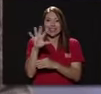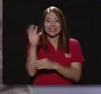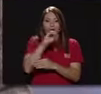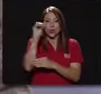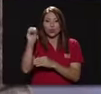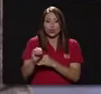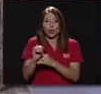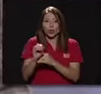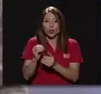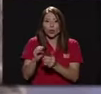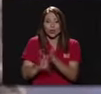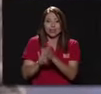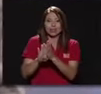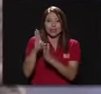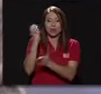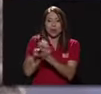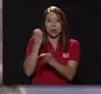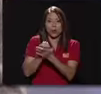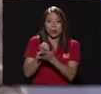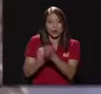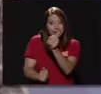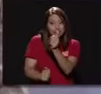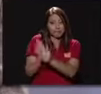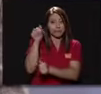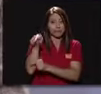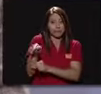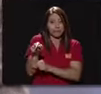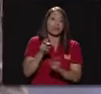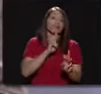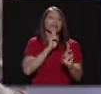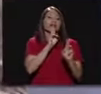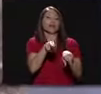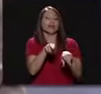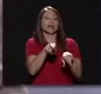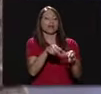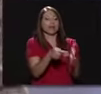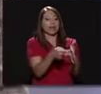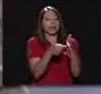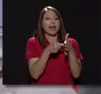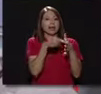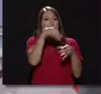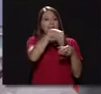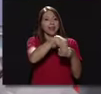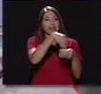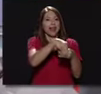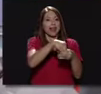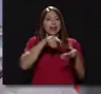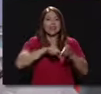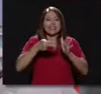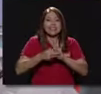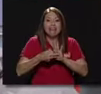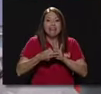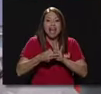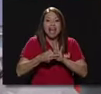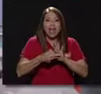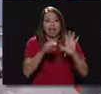del crecimiento económico en los últimos años, es producto de un crecimiento de la demanda interna. ¿Esto qué significa?